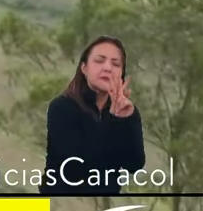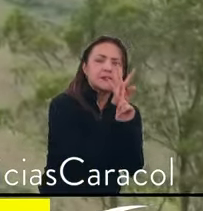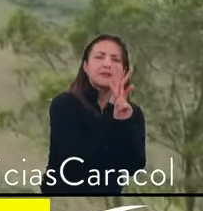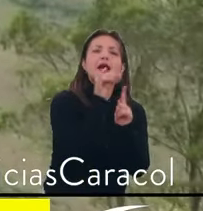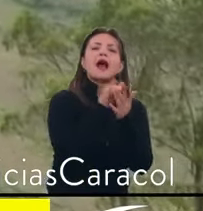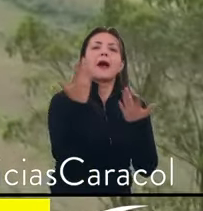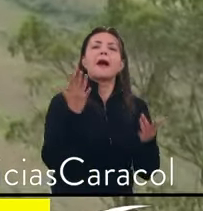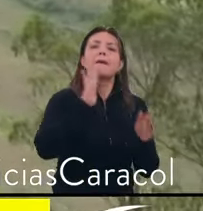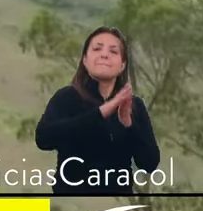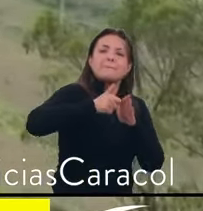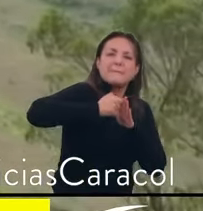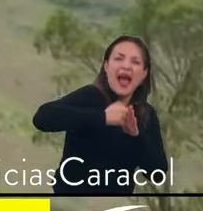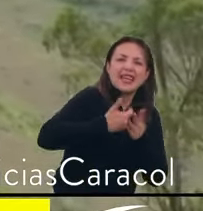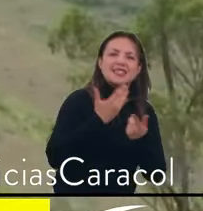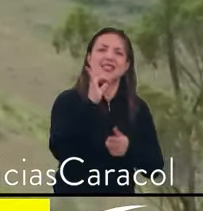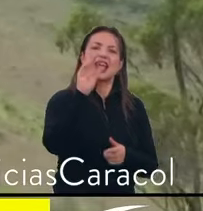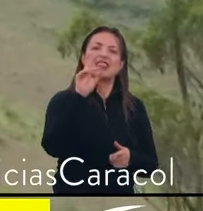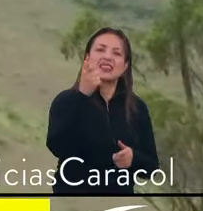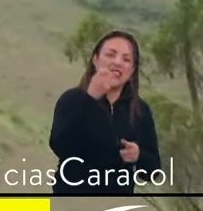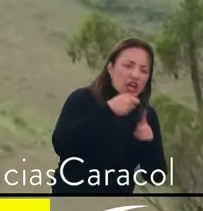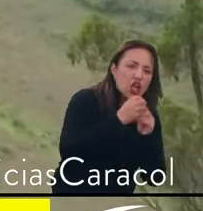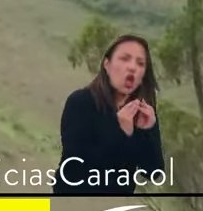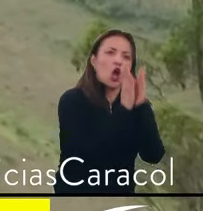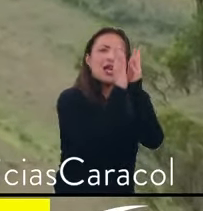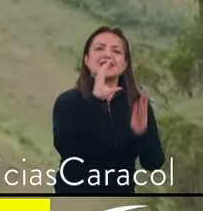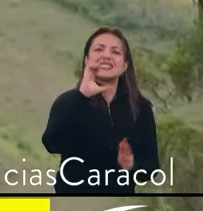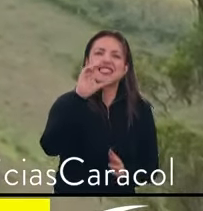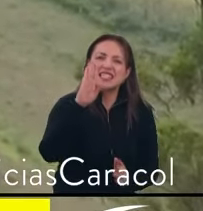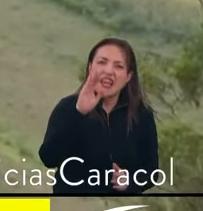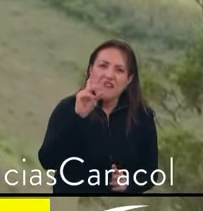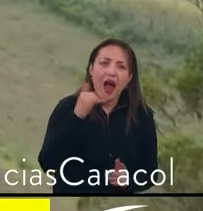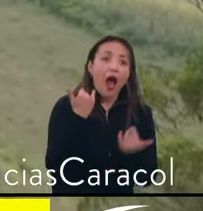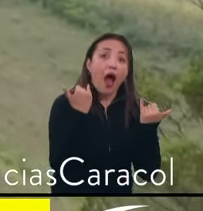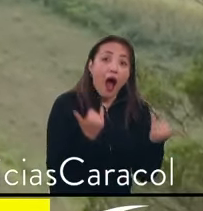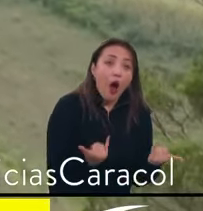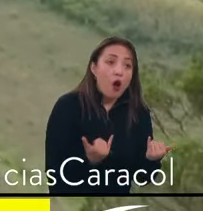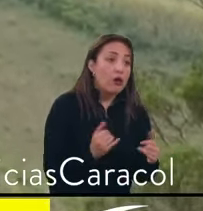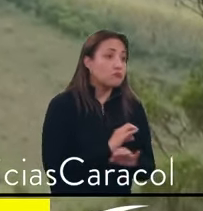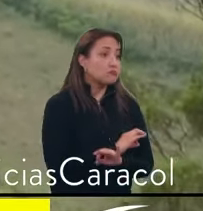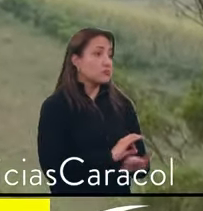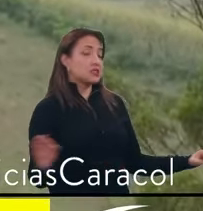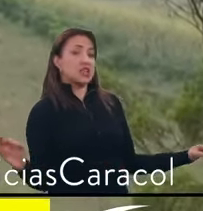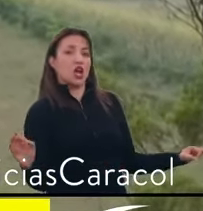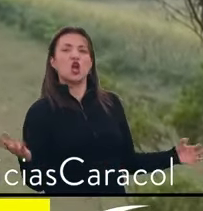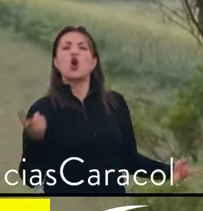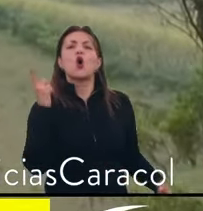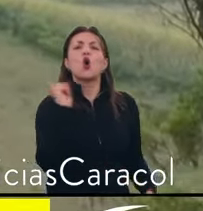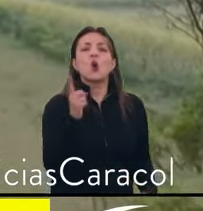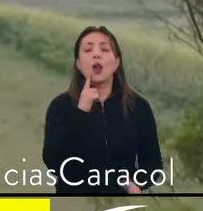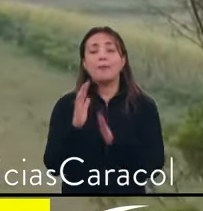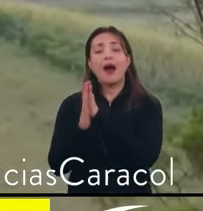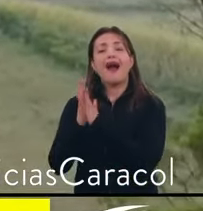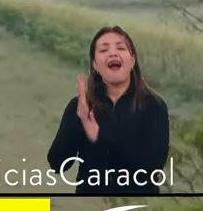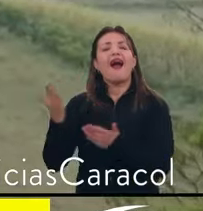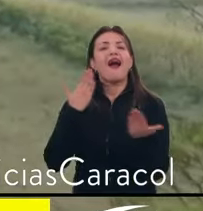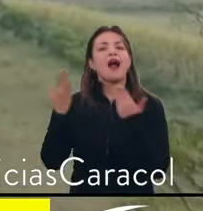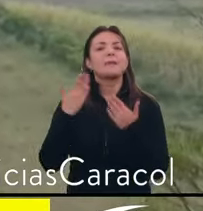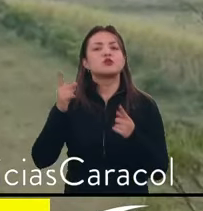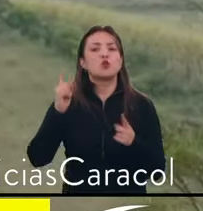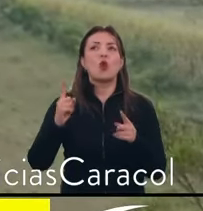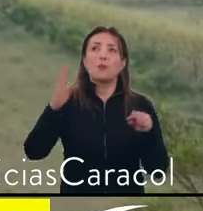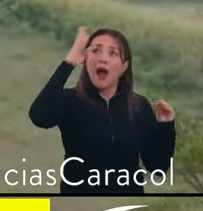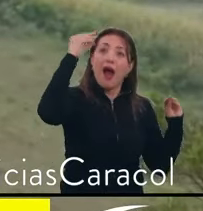y tenían cebada. Sin embargo, hoy toda esa producción sencillamente no se da. Esto debido, según a los campesinos, a la apertura